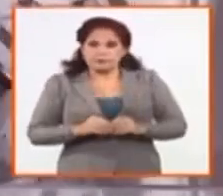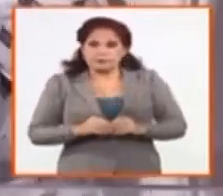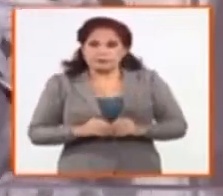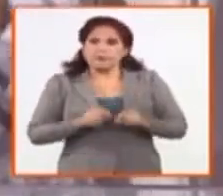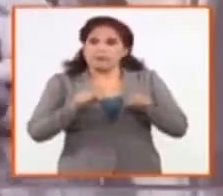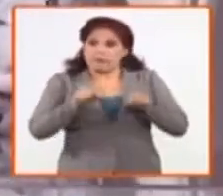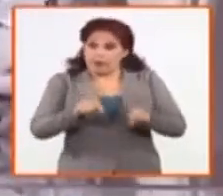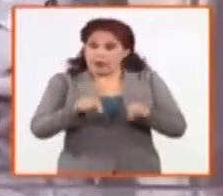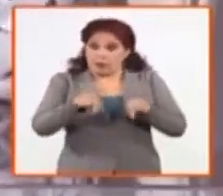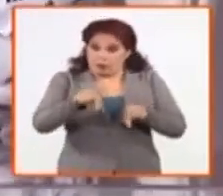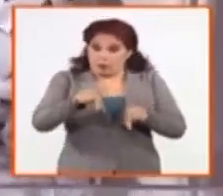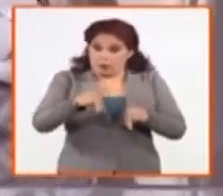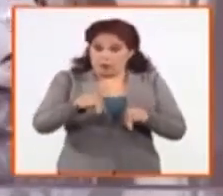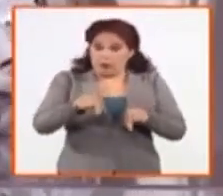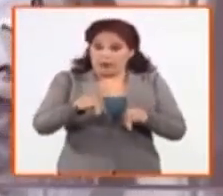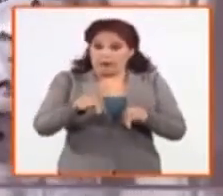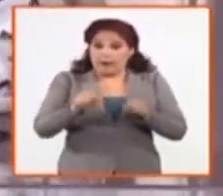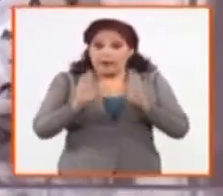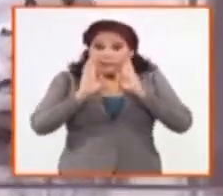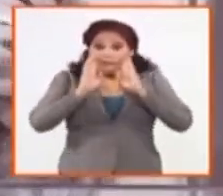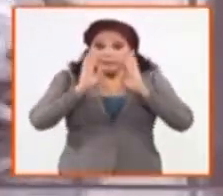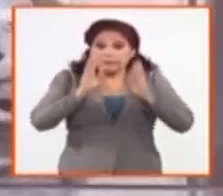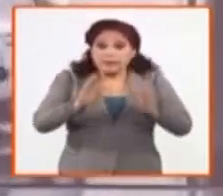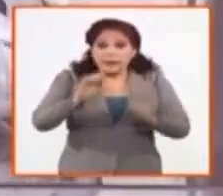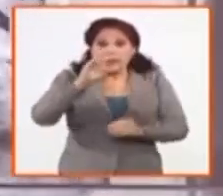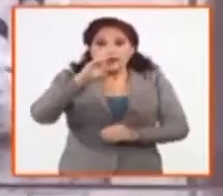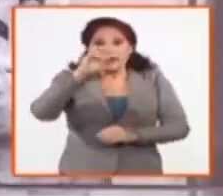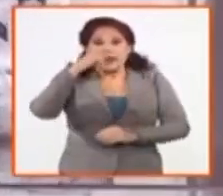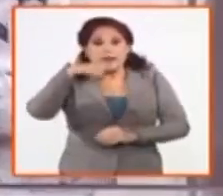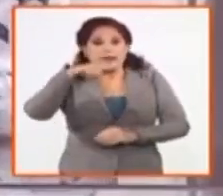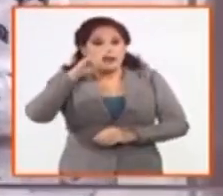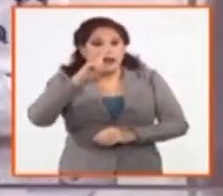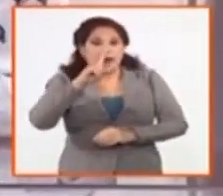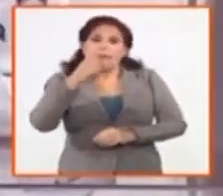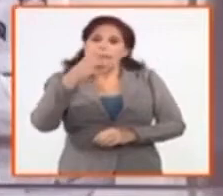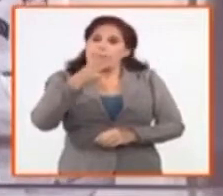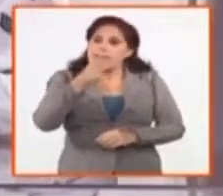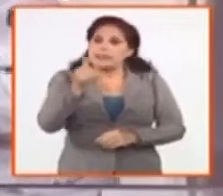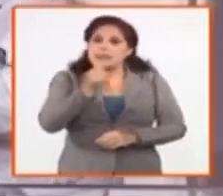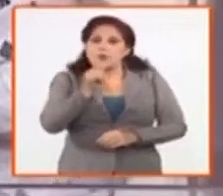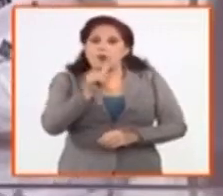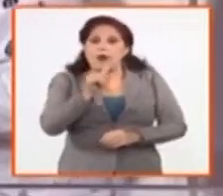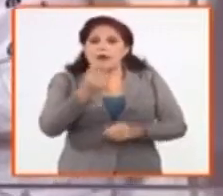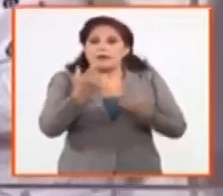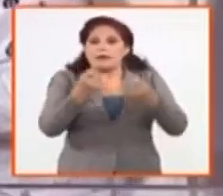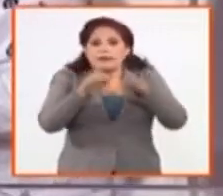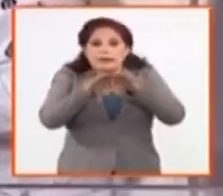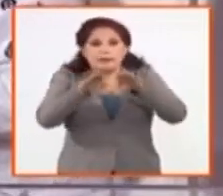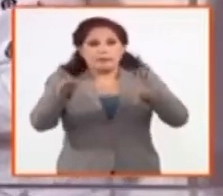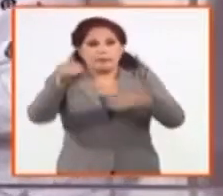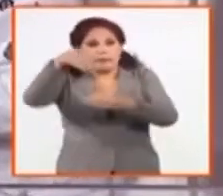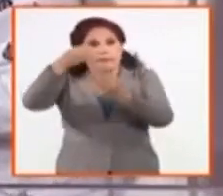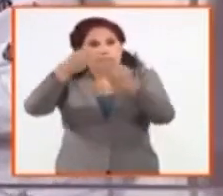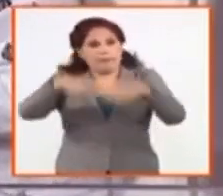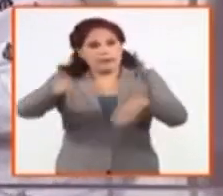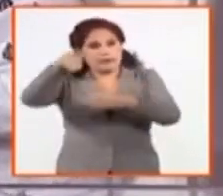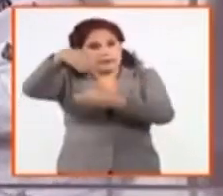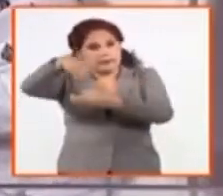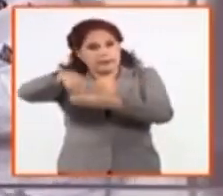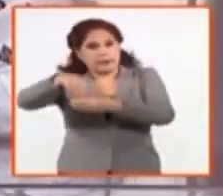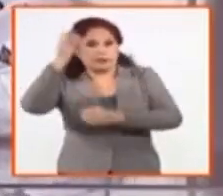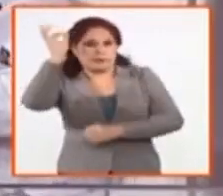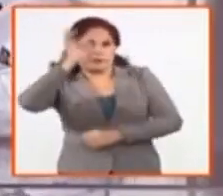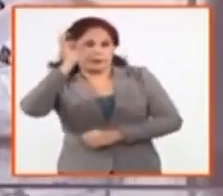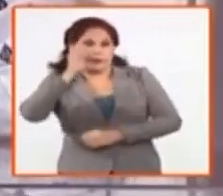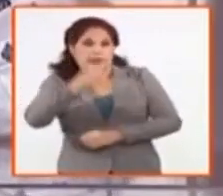que está en el ojo del huracán y posiblemente es el país que más le interesa esa estabilidad. Y la postura de China la asumo porque